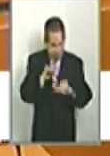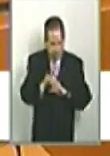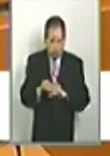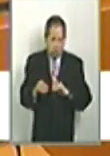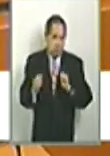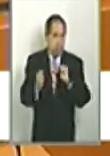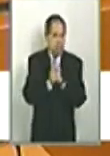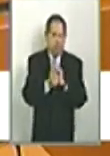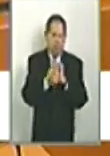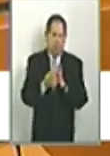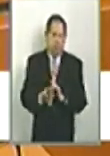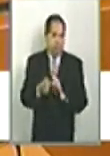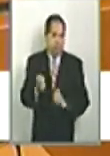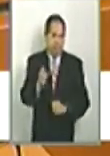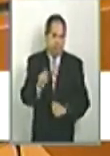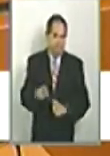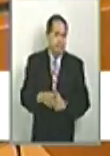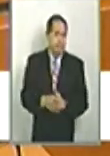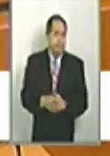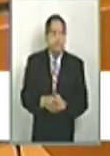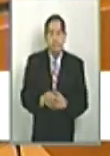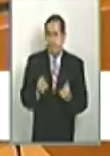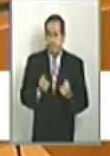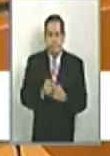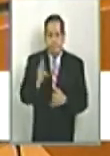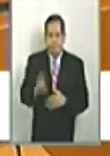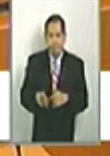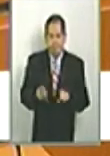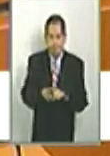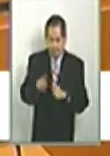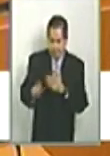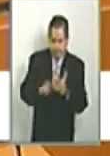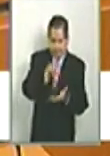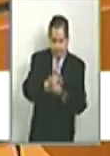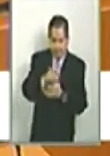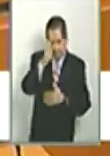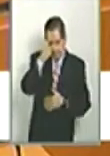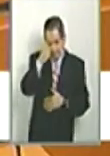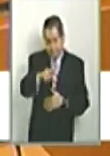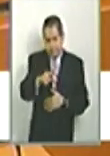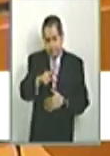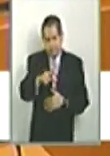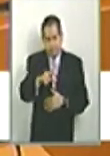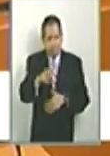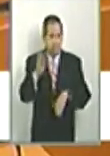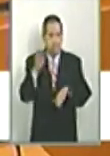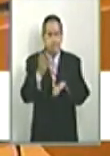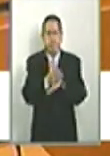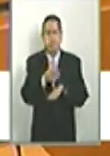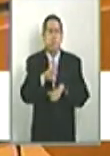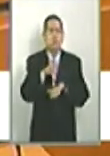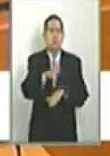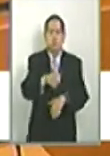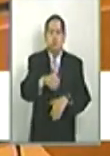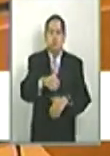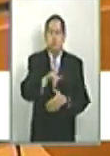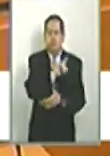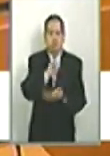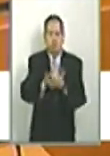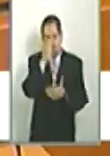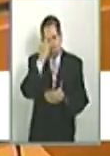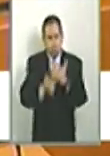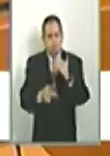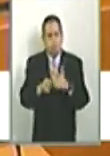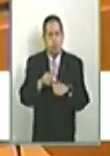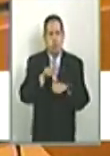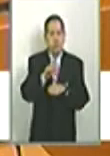mano de ello. Igualmente, la ley para prevenir y sancionar los delitos cometidos en materia